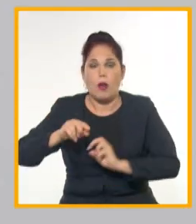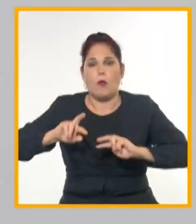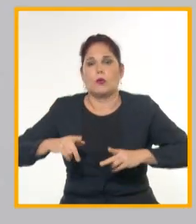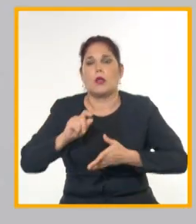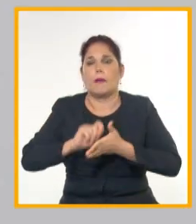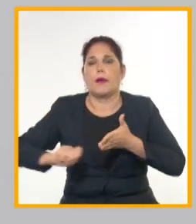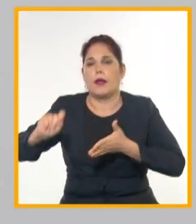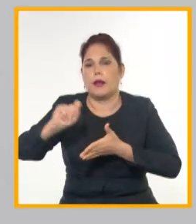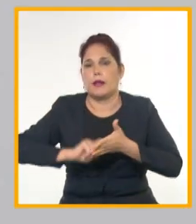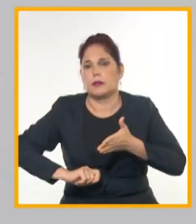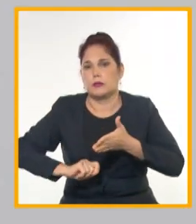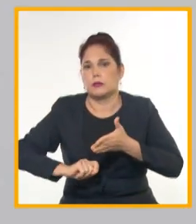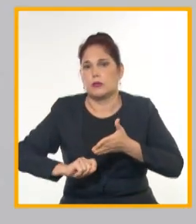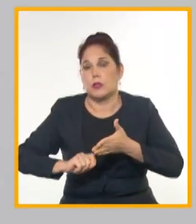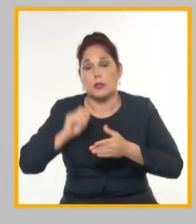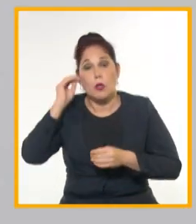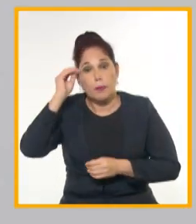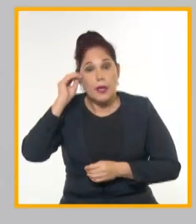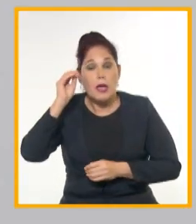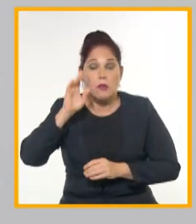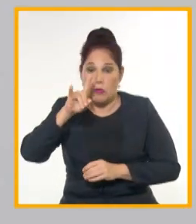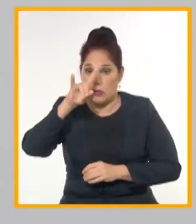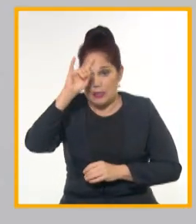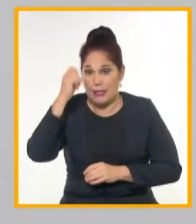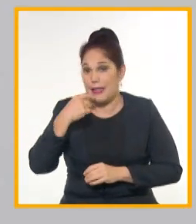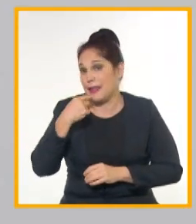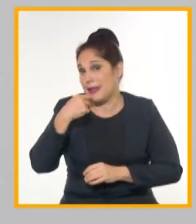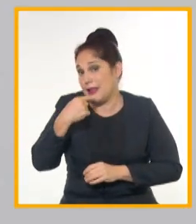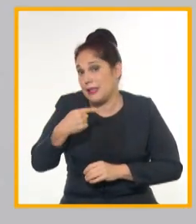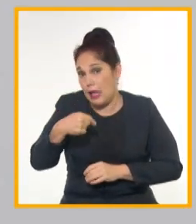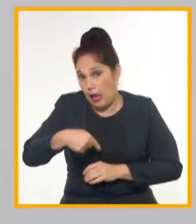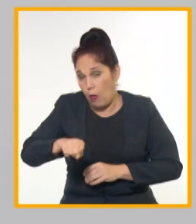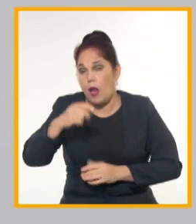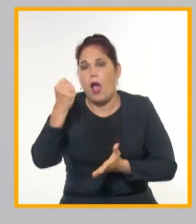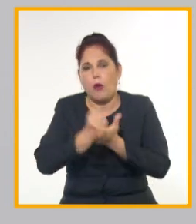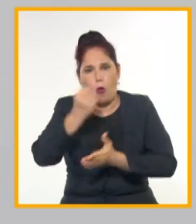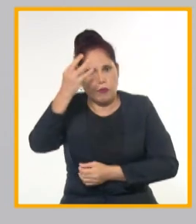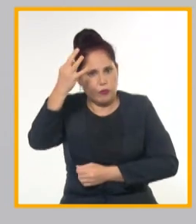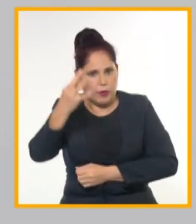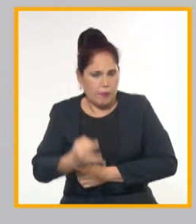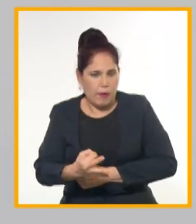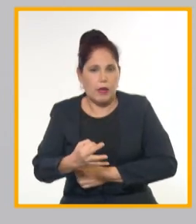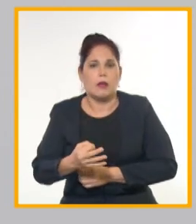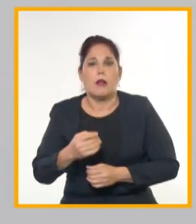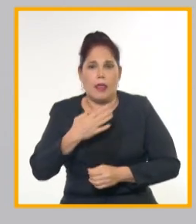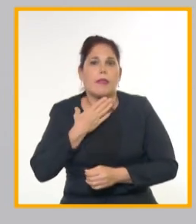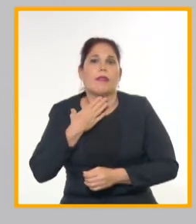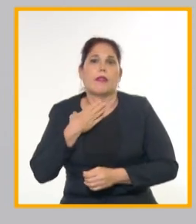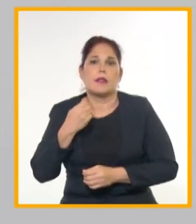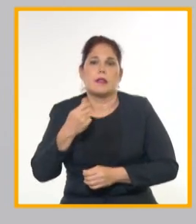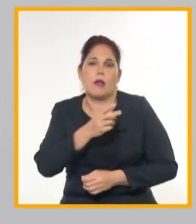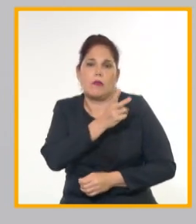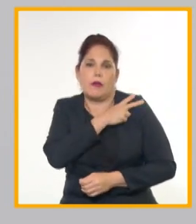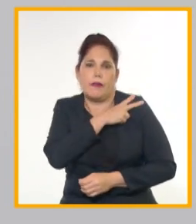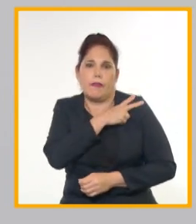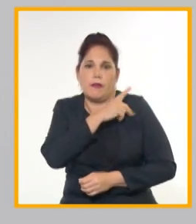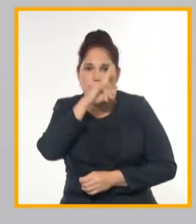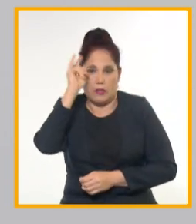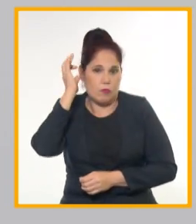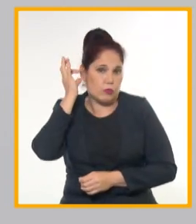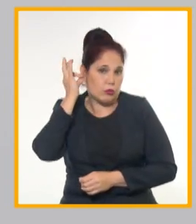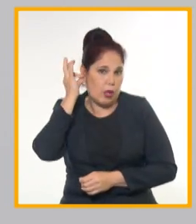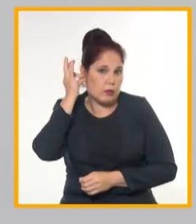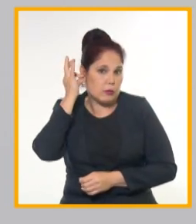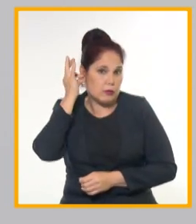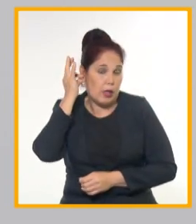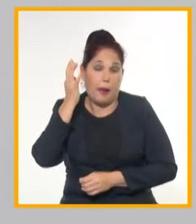esperaba que anunciara o que por lo menos confirmara la postura. Creo que Leonidas Issa ha